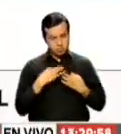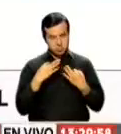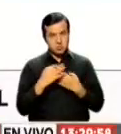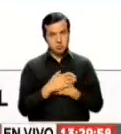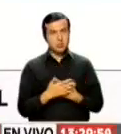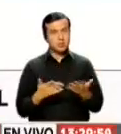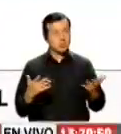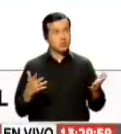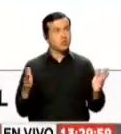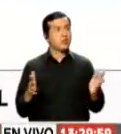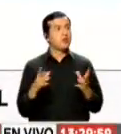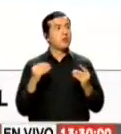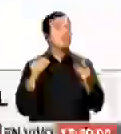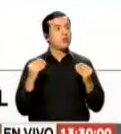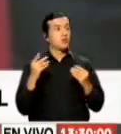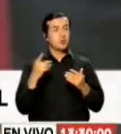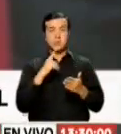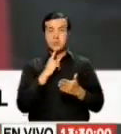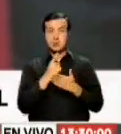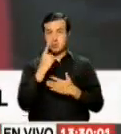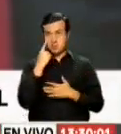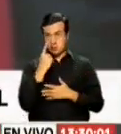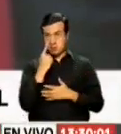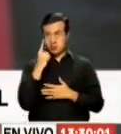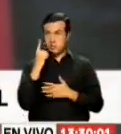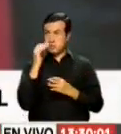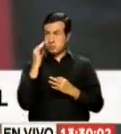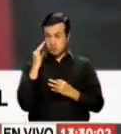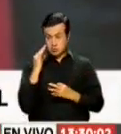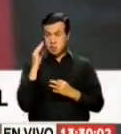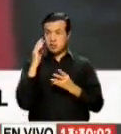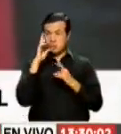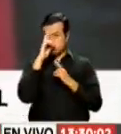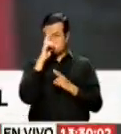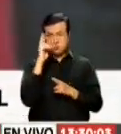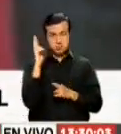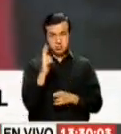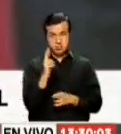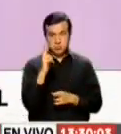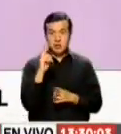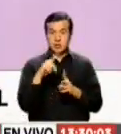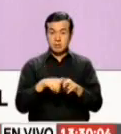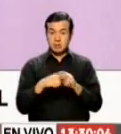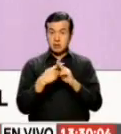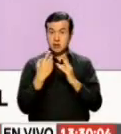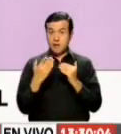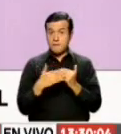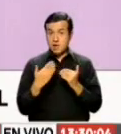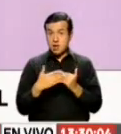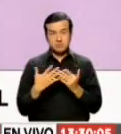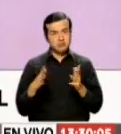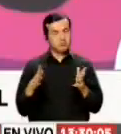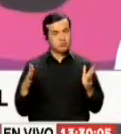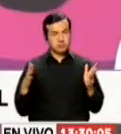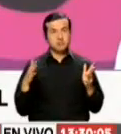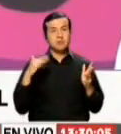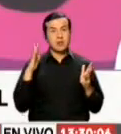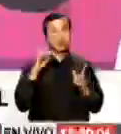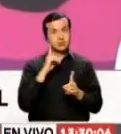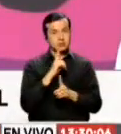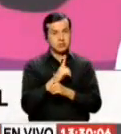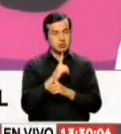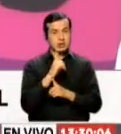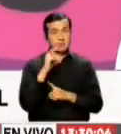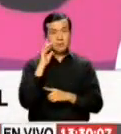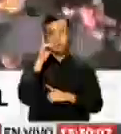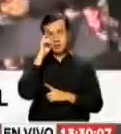algo que influye mucho es que como te ven te tratan. Laura dice que nada fue fácil al inicio, y más aún cuando hay discapacidad de